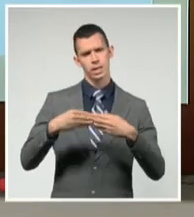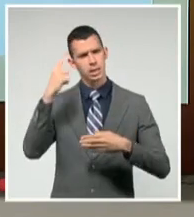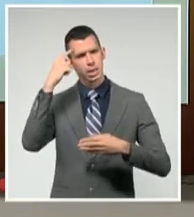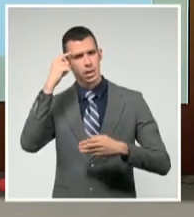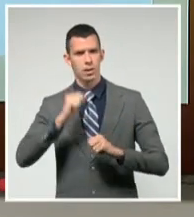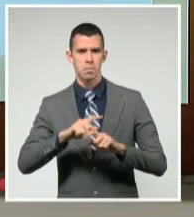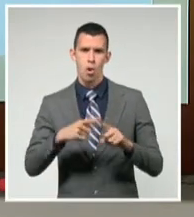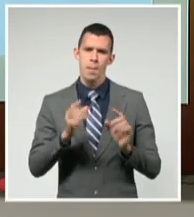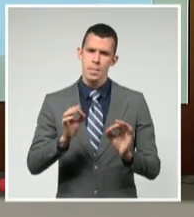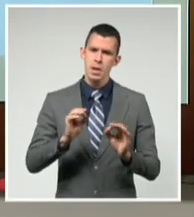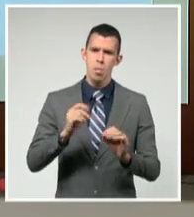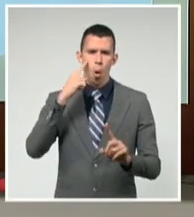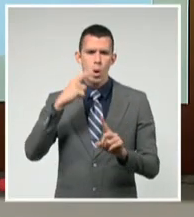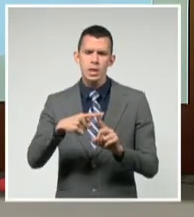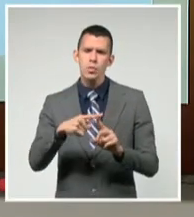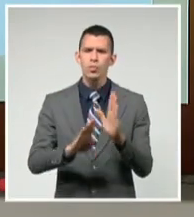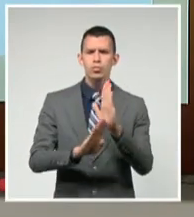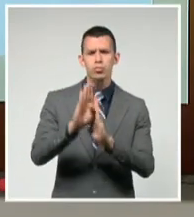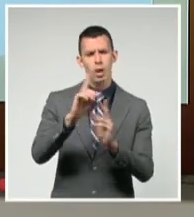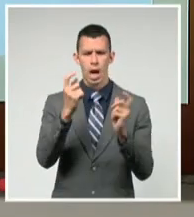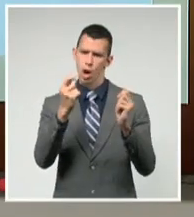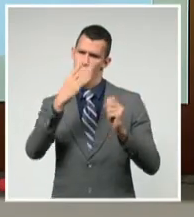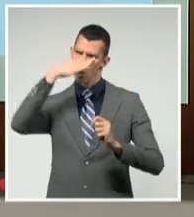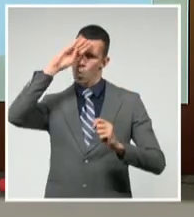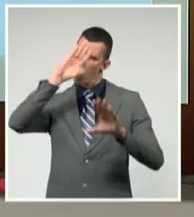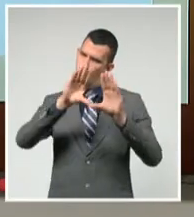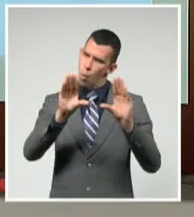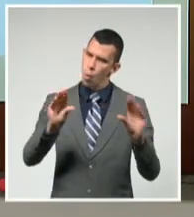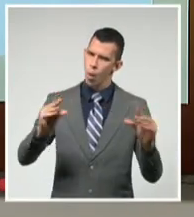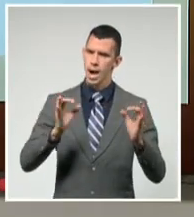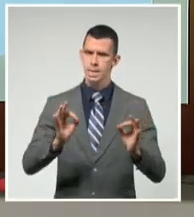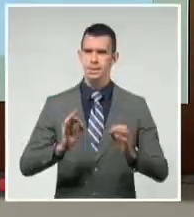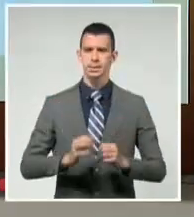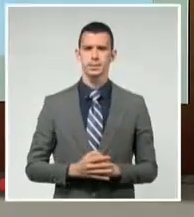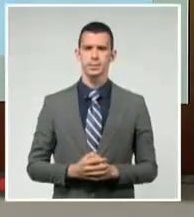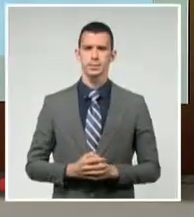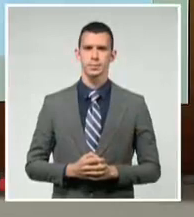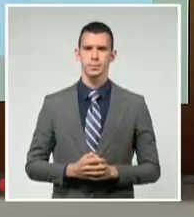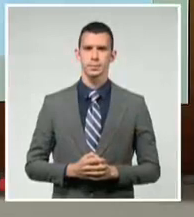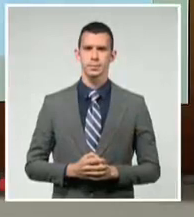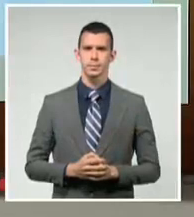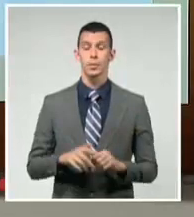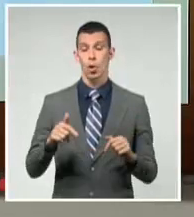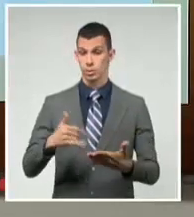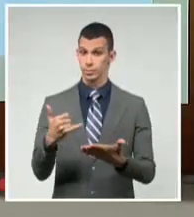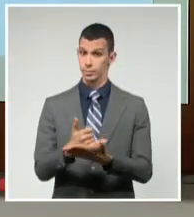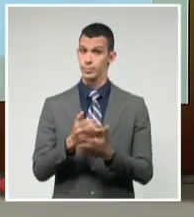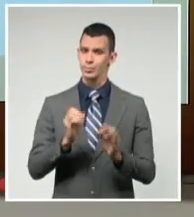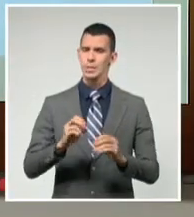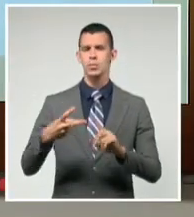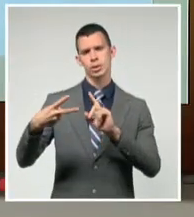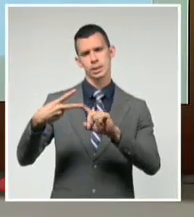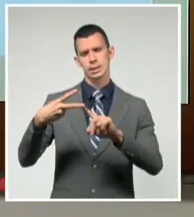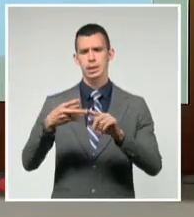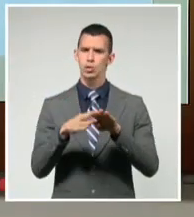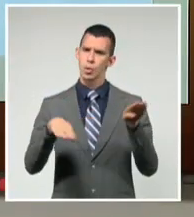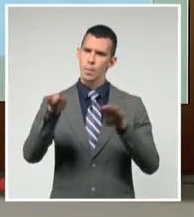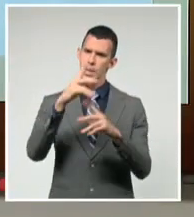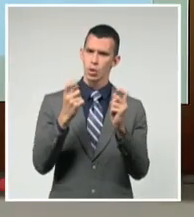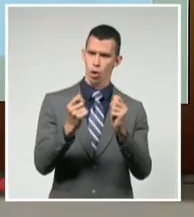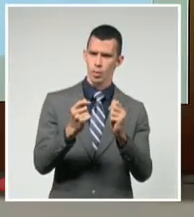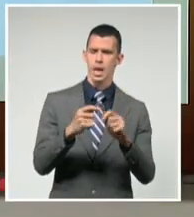adelante eso dijo ayer que el vice el primer ministro en la mesa resulta precisamente hoy miércoles el vice primer ministro y ministro de economía alejandro vil